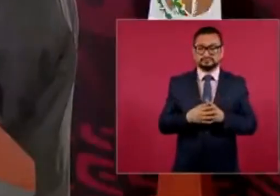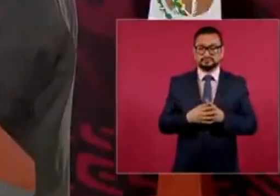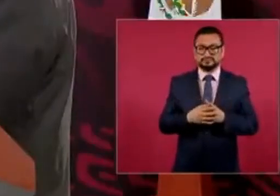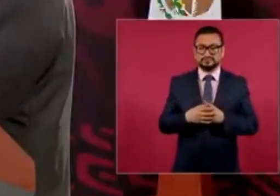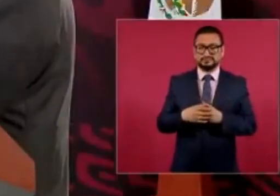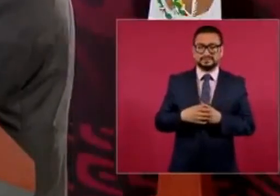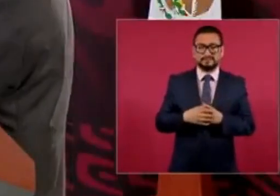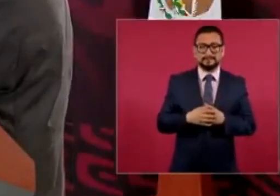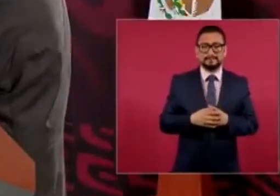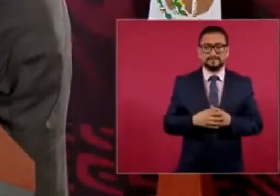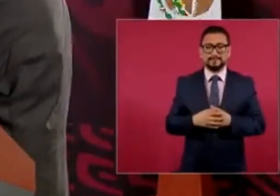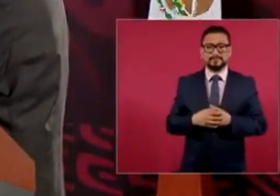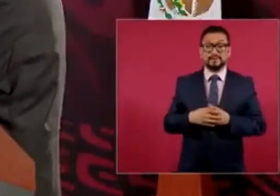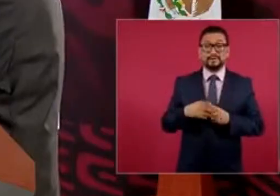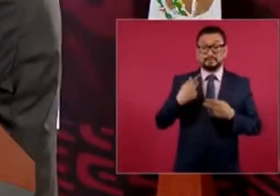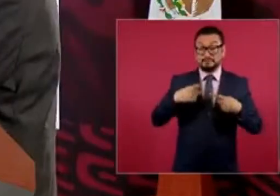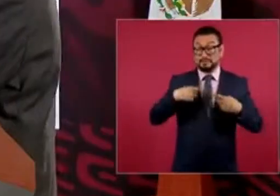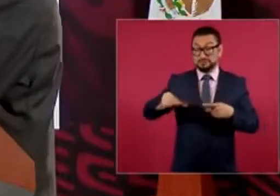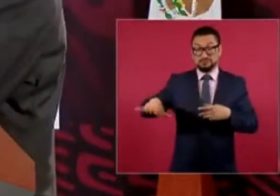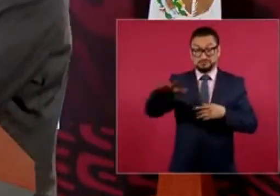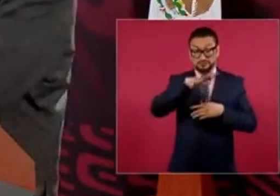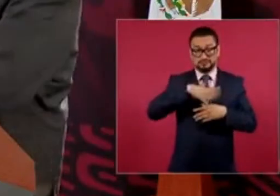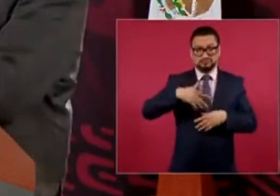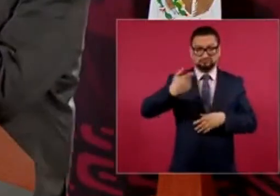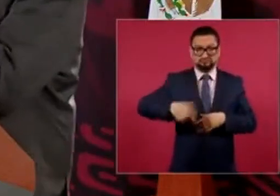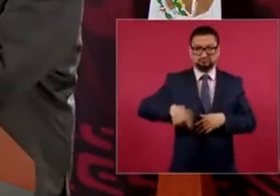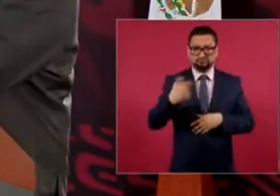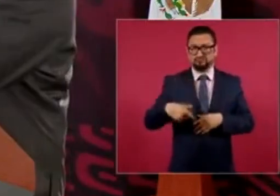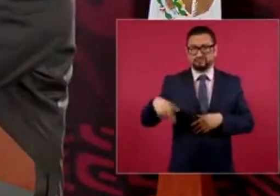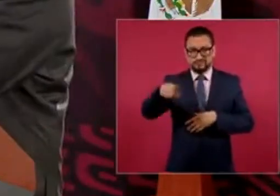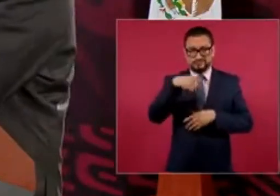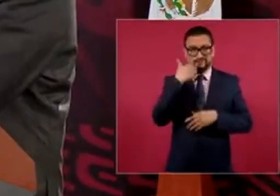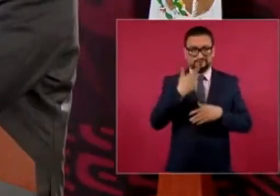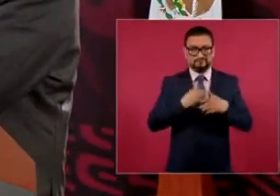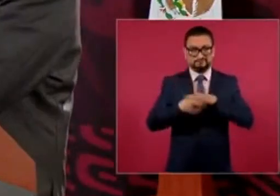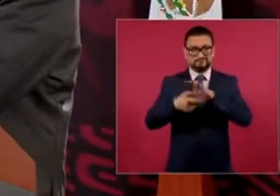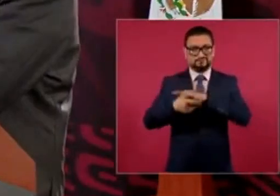machuchones. Lo que pasa es que nos